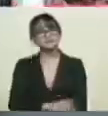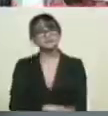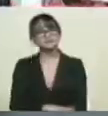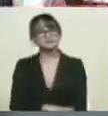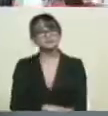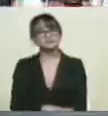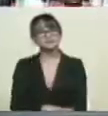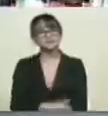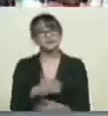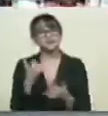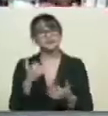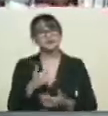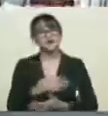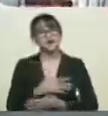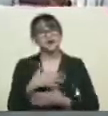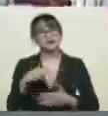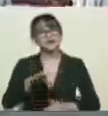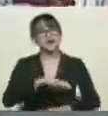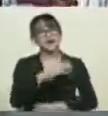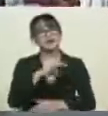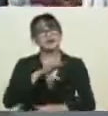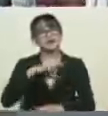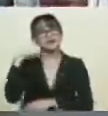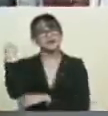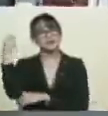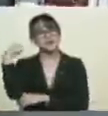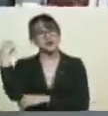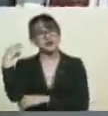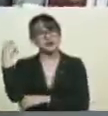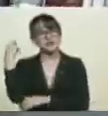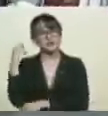Aquí están los grandes cantores del llano venezolano.